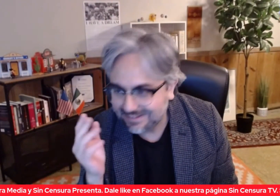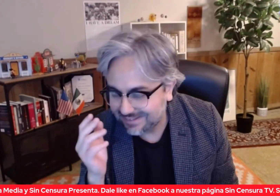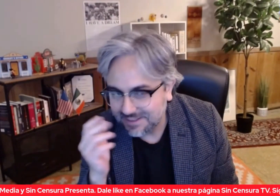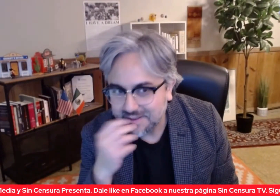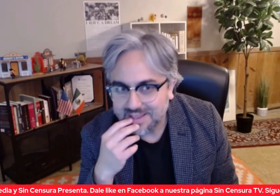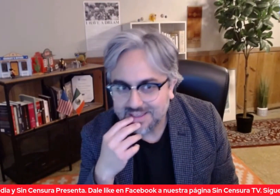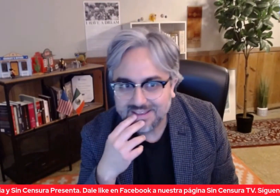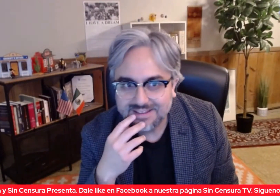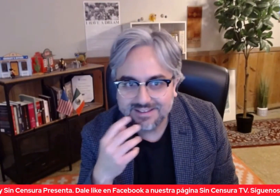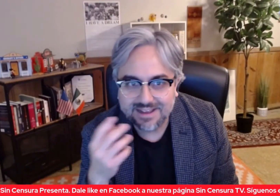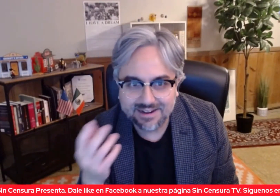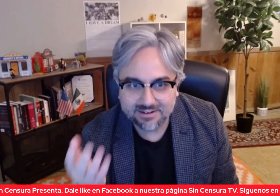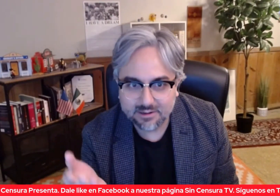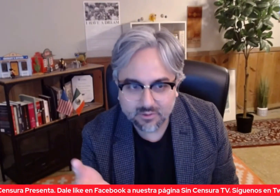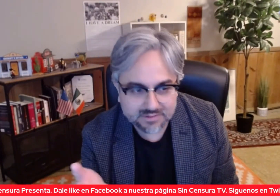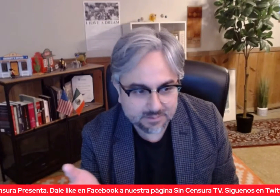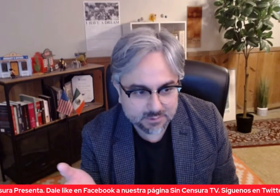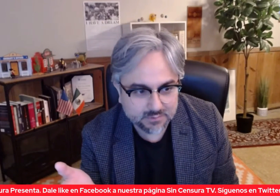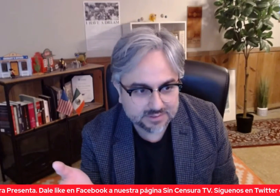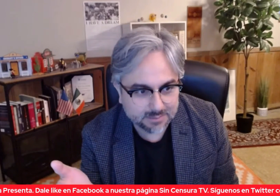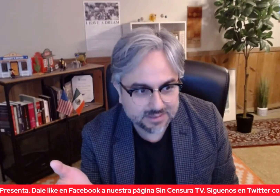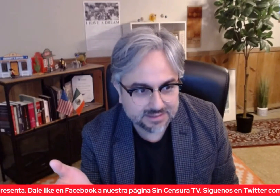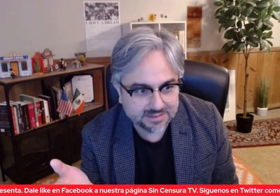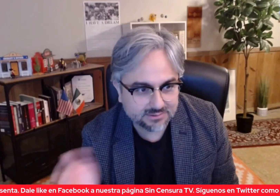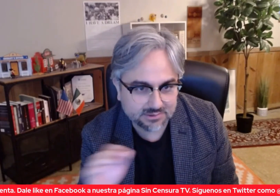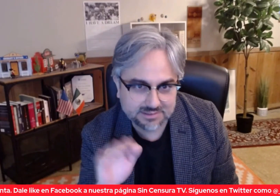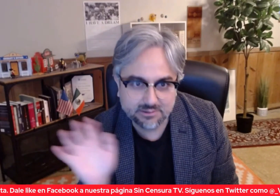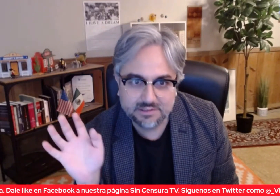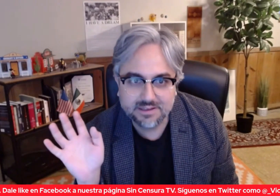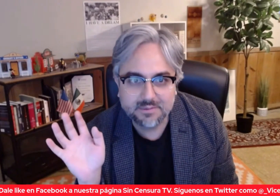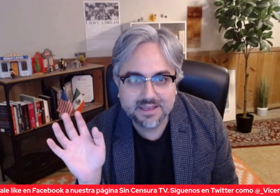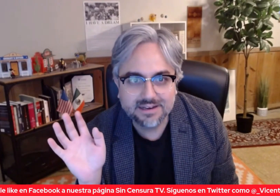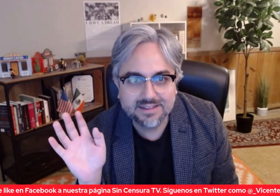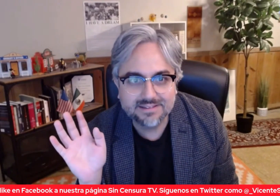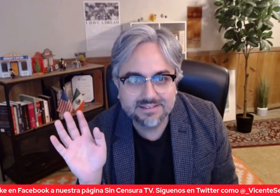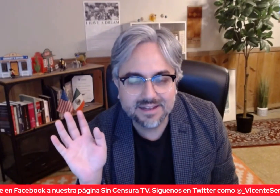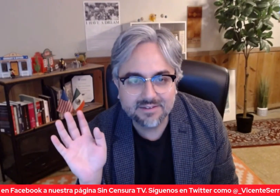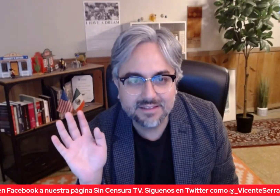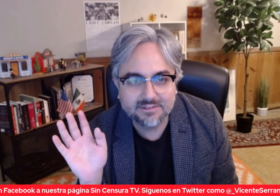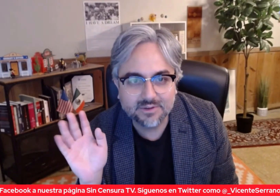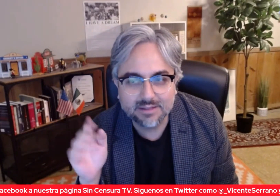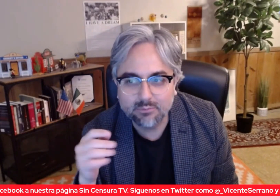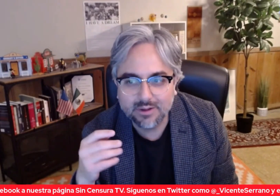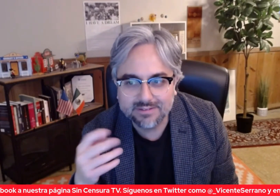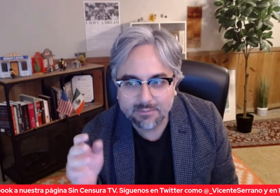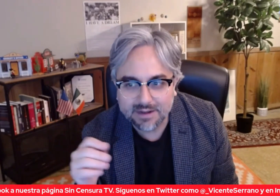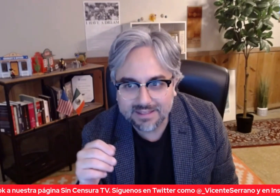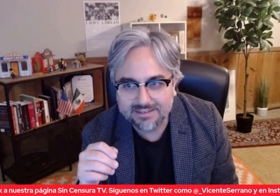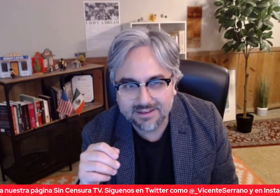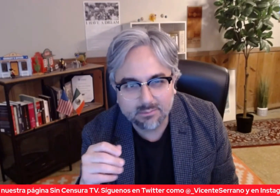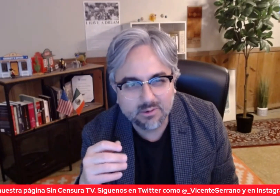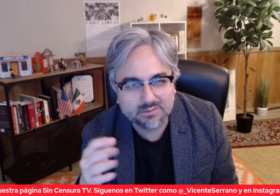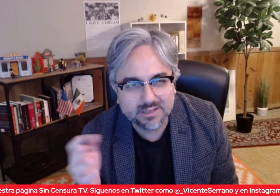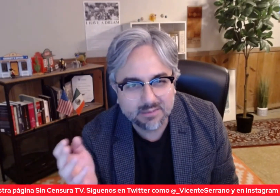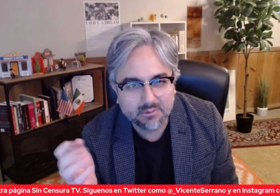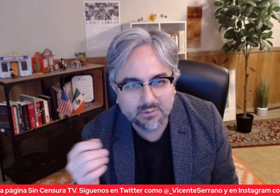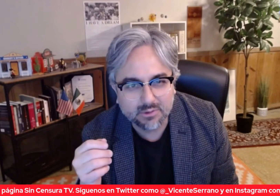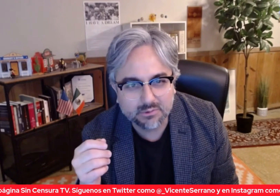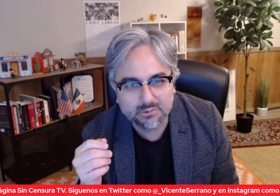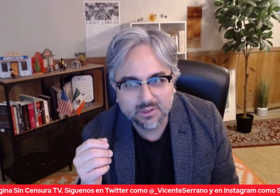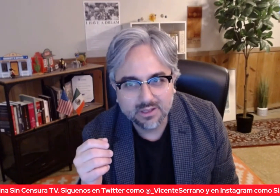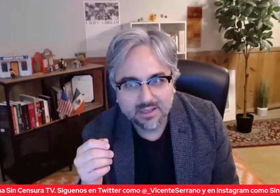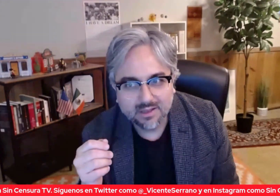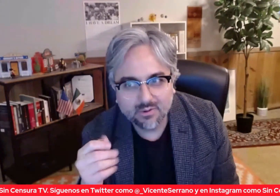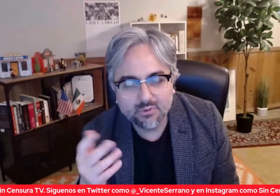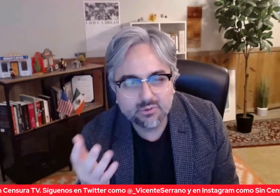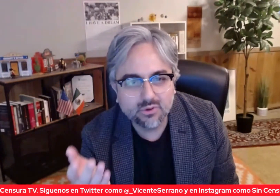sea, lo dice perfectamente. Esto antes no se sabía, nadie se enteraba de esto, eran puras habladas y a lo mejor teníamos uno de